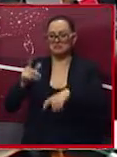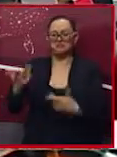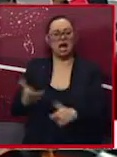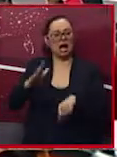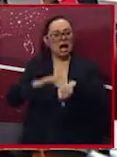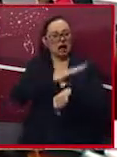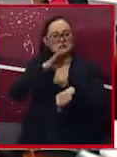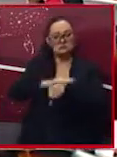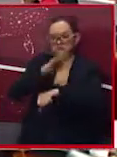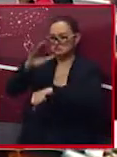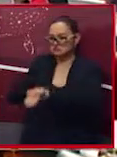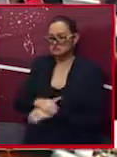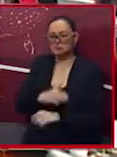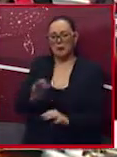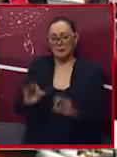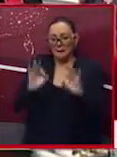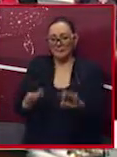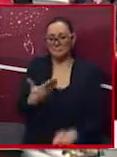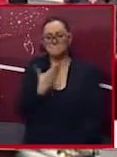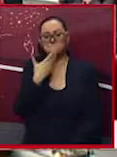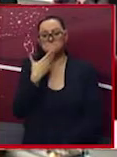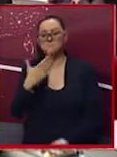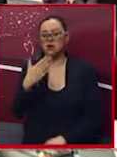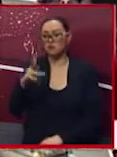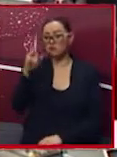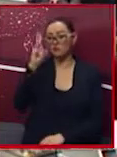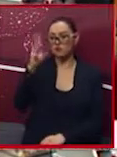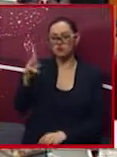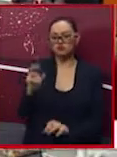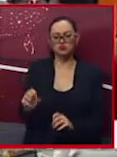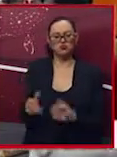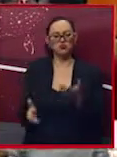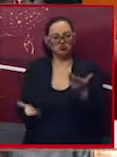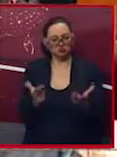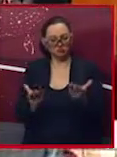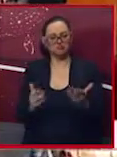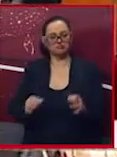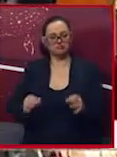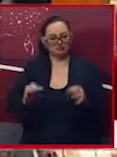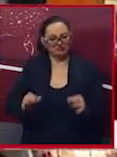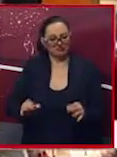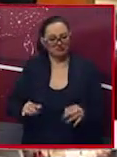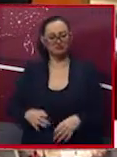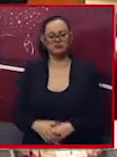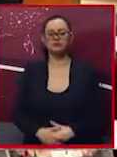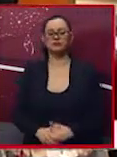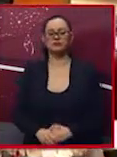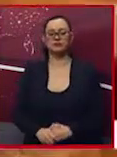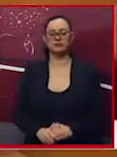calificaciones crediticias en la historia y con perspectivas estables.